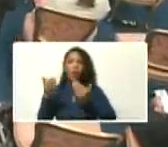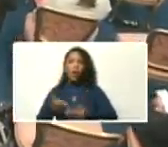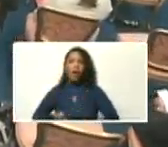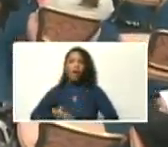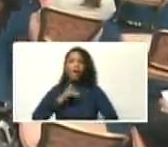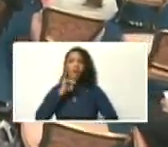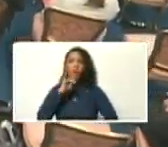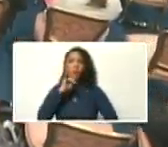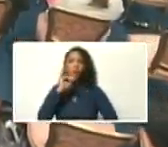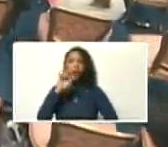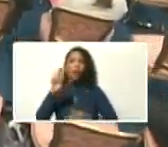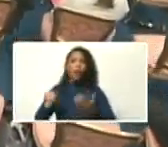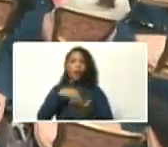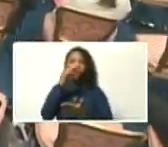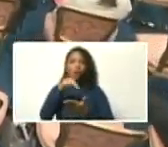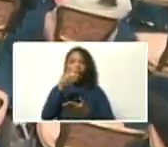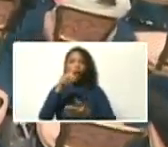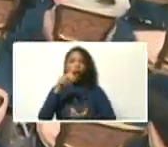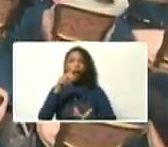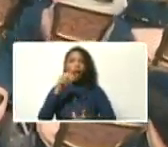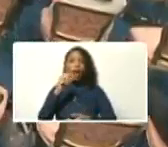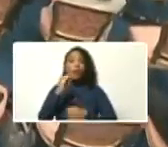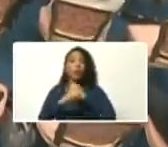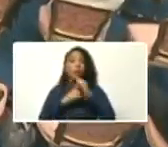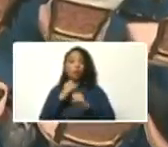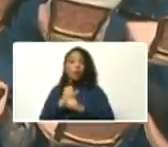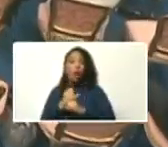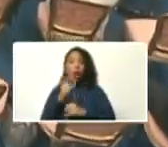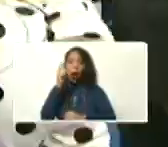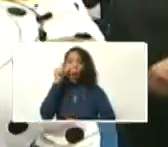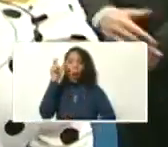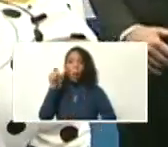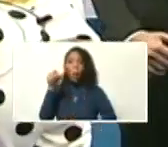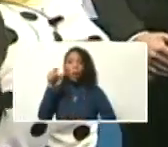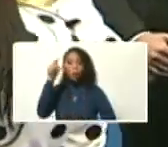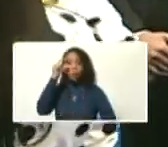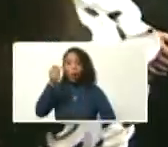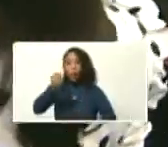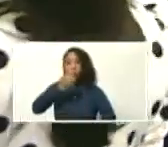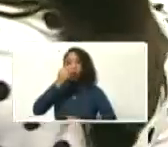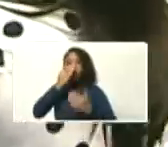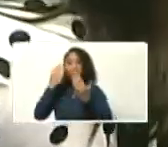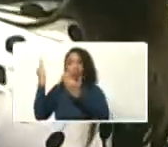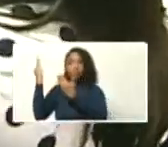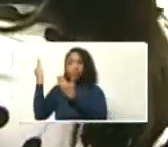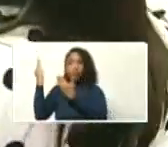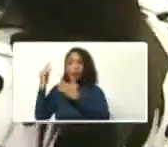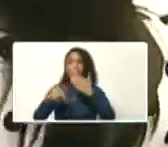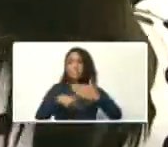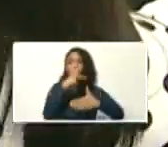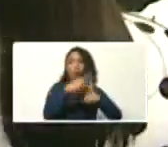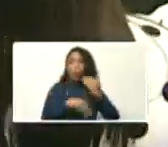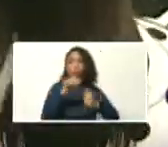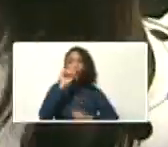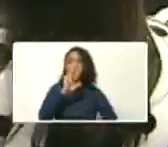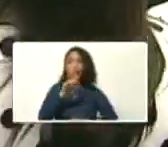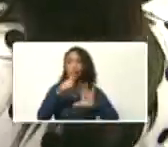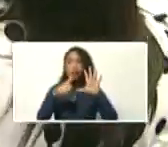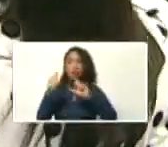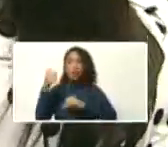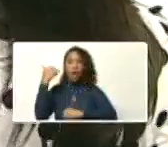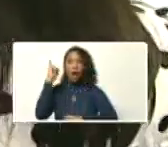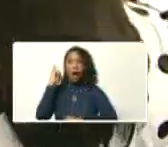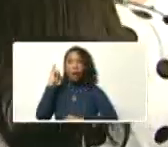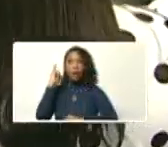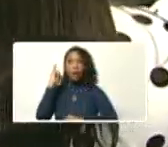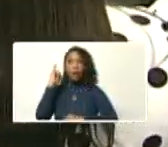información nacional e internacional. Boris Castellano, quien preside este programa 360, que ya tiene una